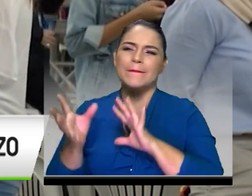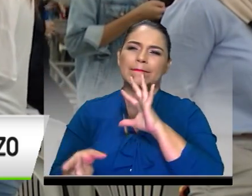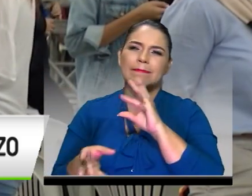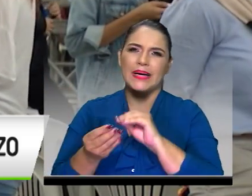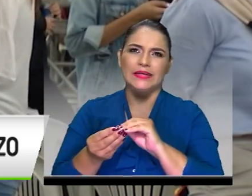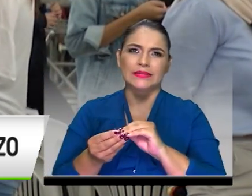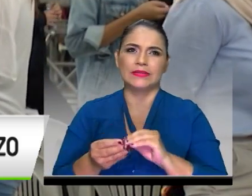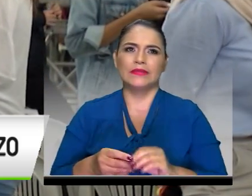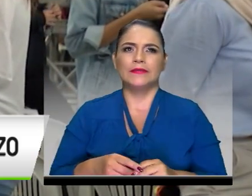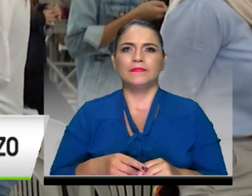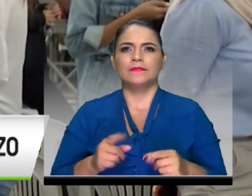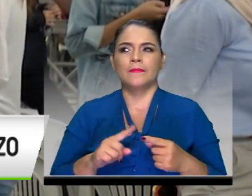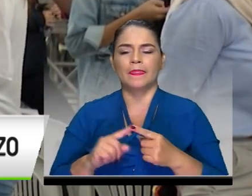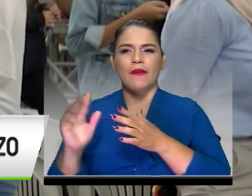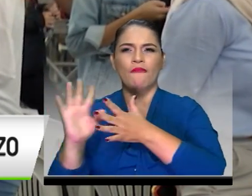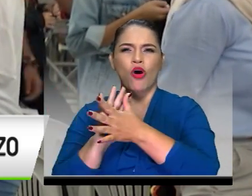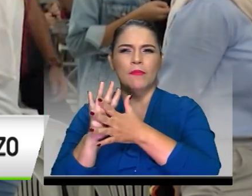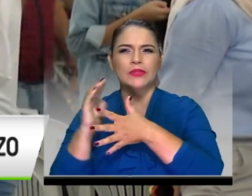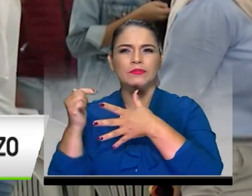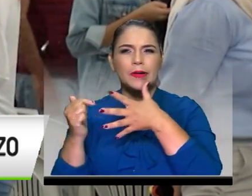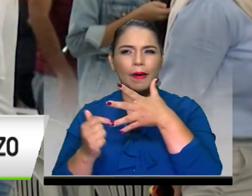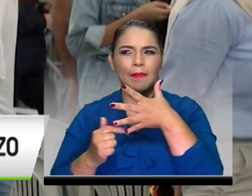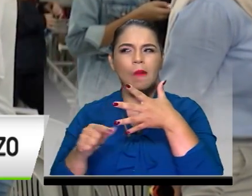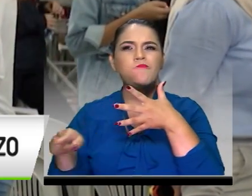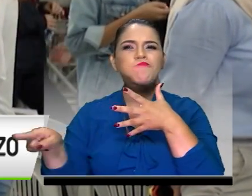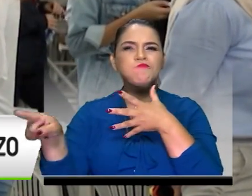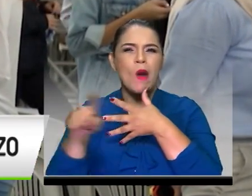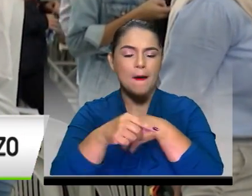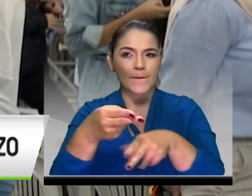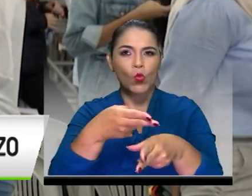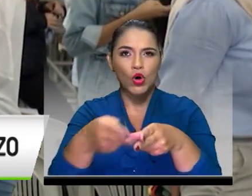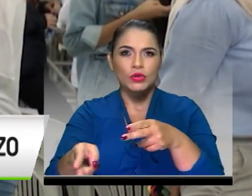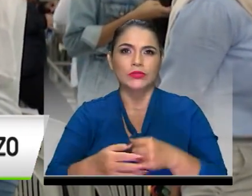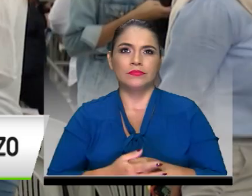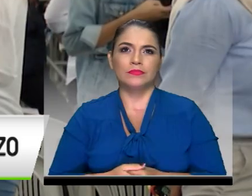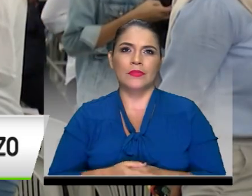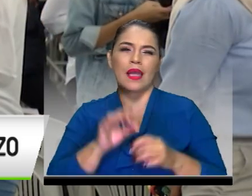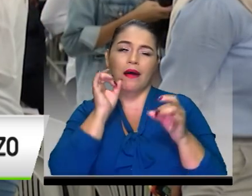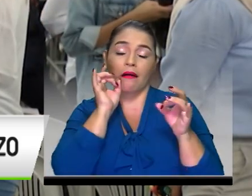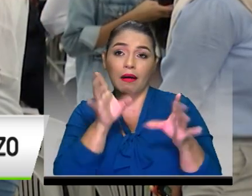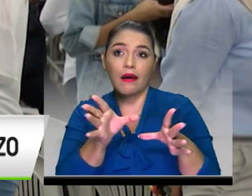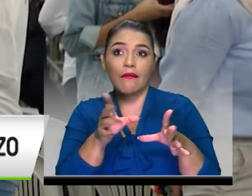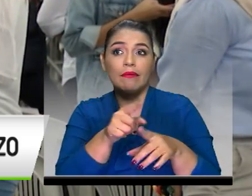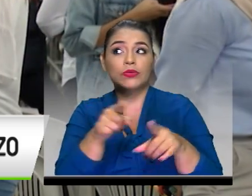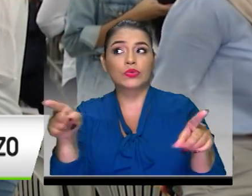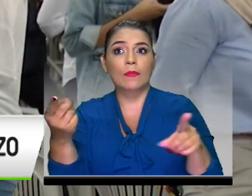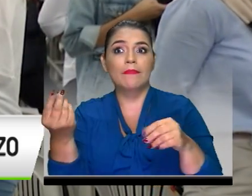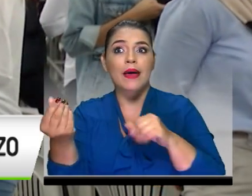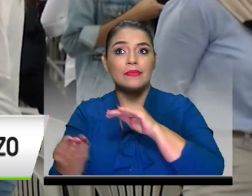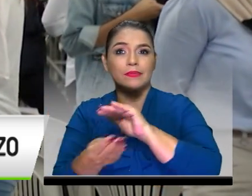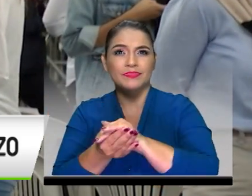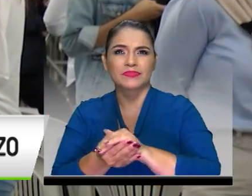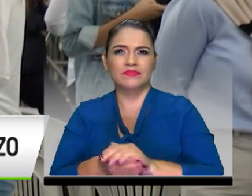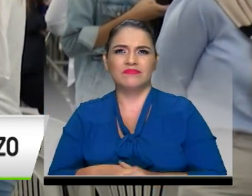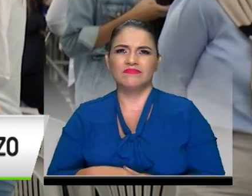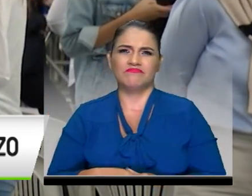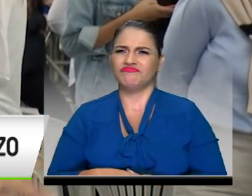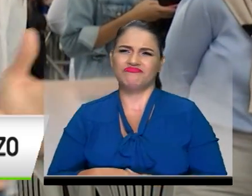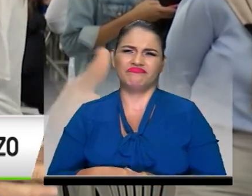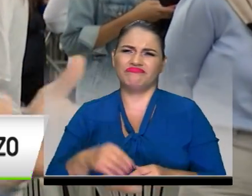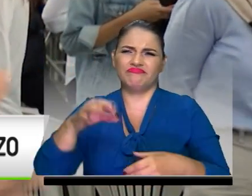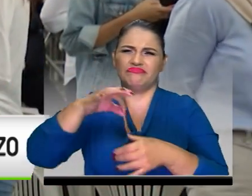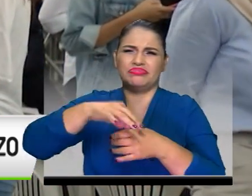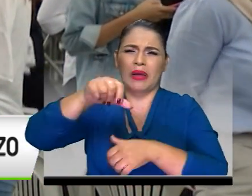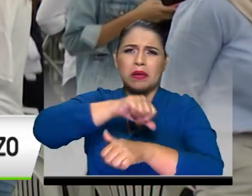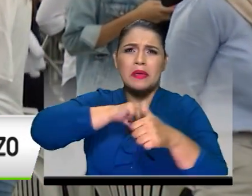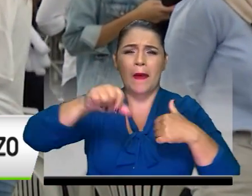hay más información en camino sobre graves irregularidades en la financiación la revocatoria Realmente está muerta ya no es